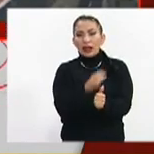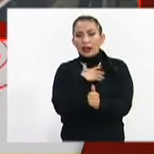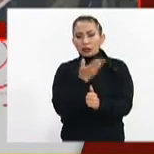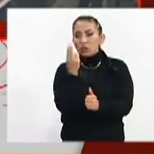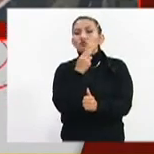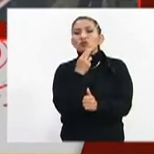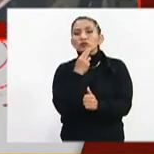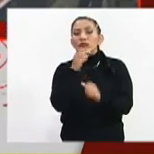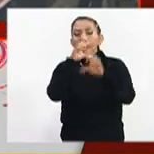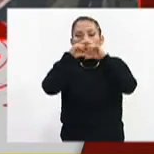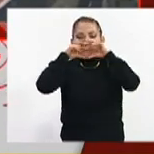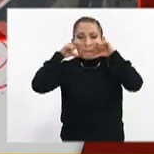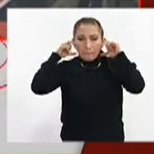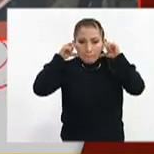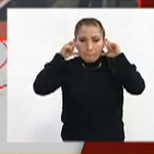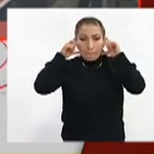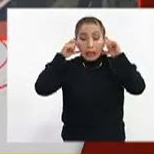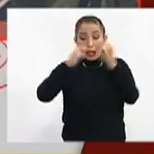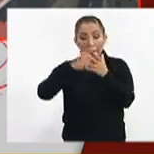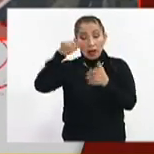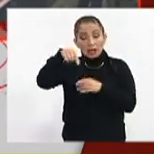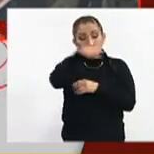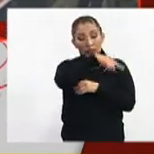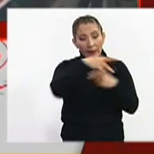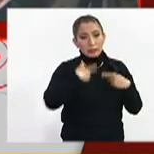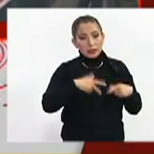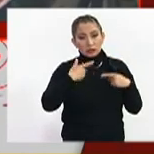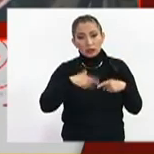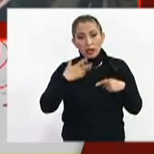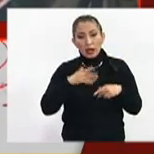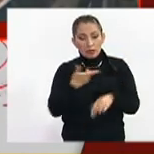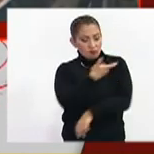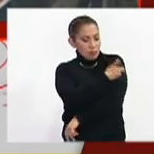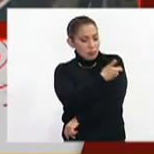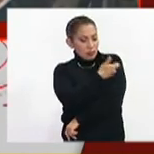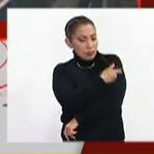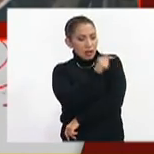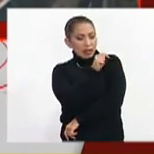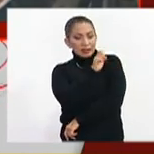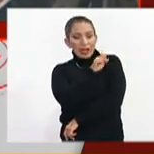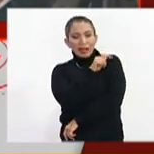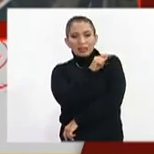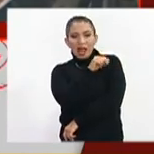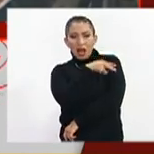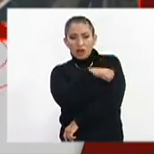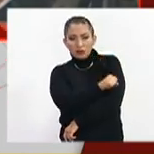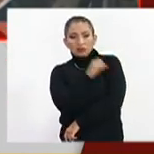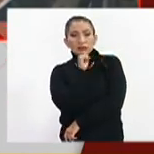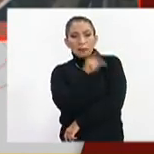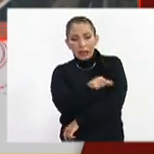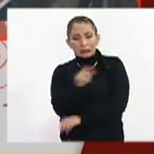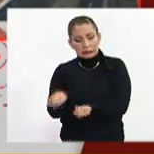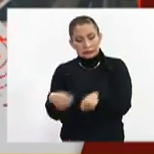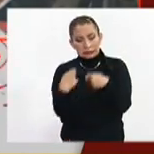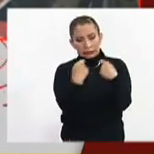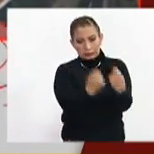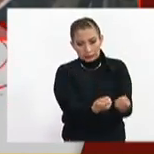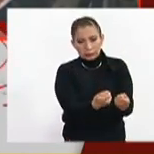cubrebocas, y también pues la mayoría de las personas se vacune contra el tétanos. También se ha entregado